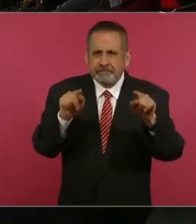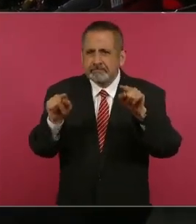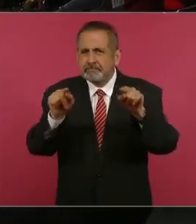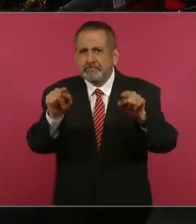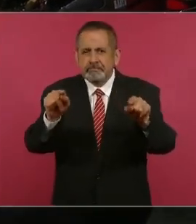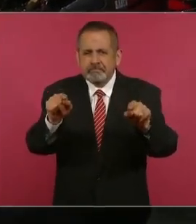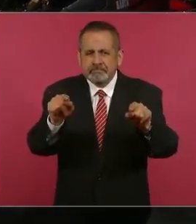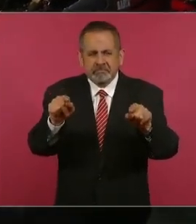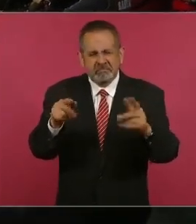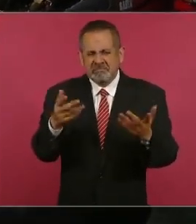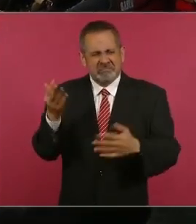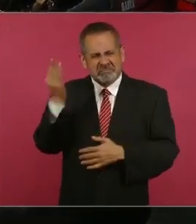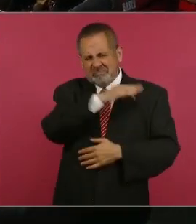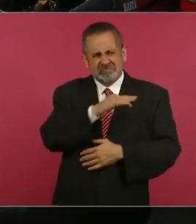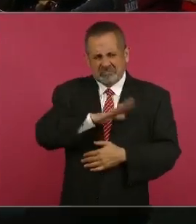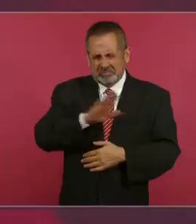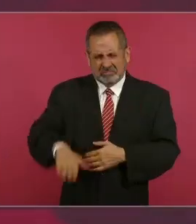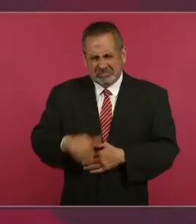esto es diario.